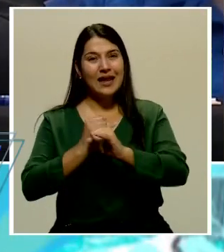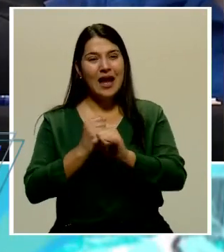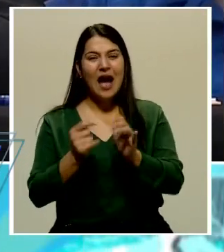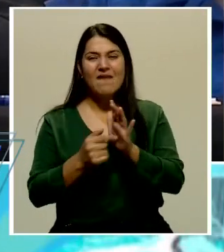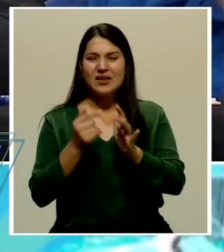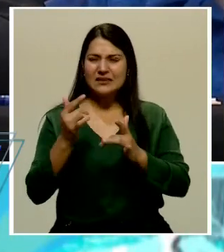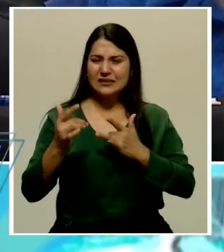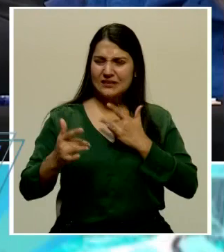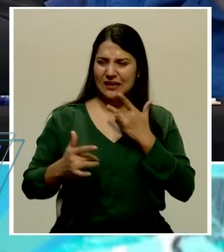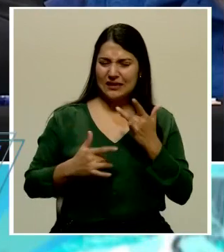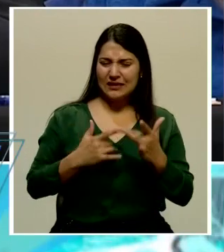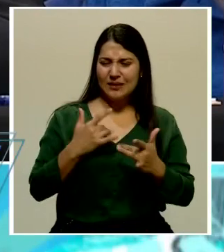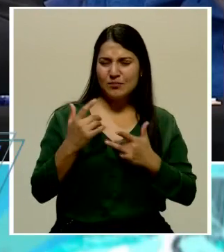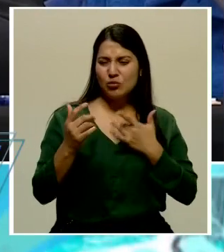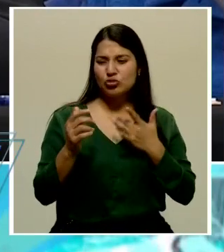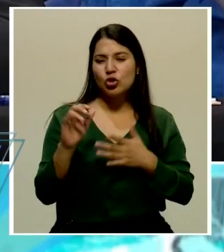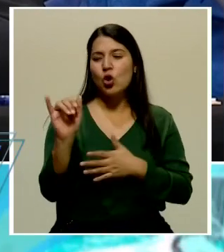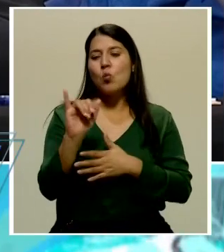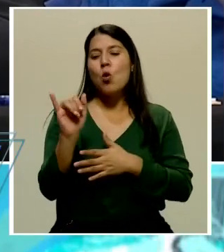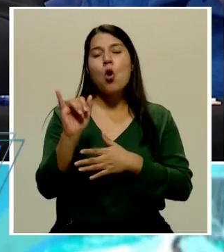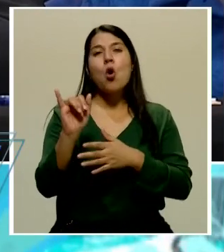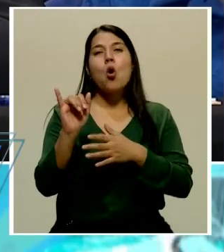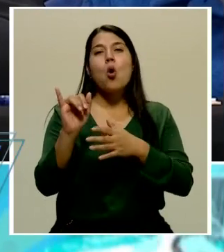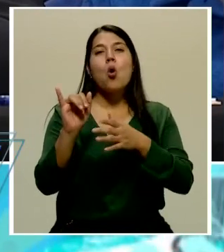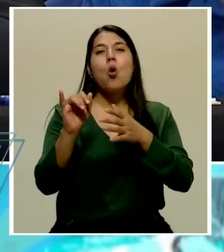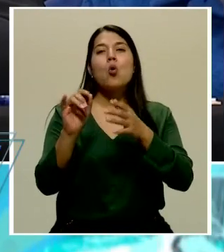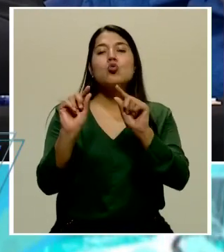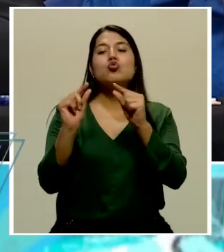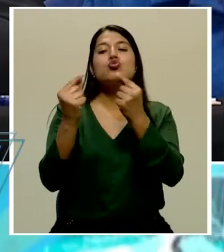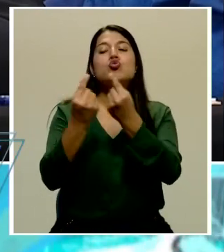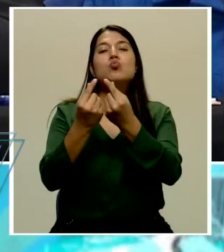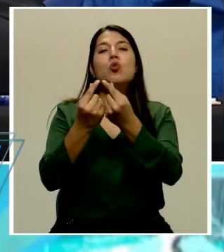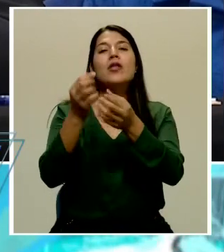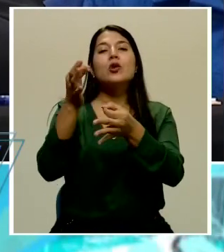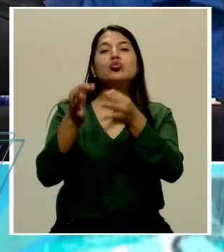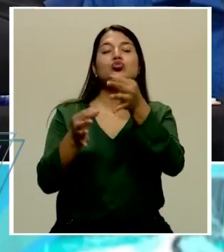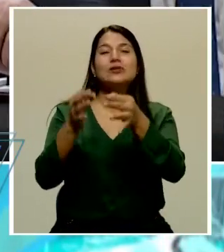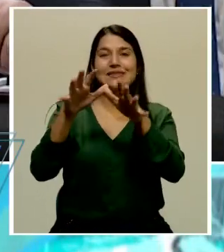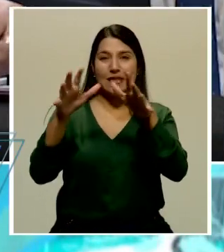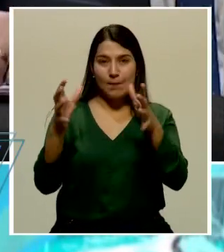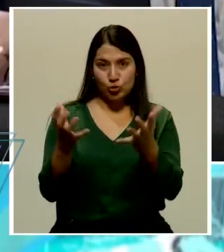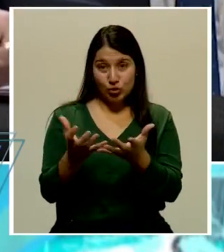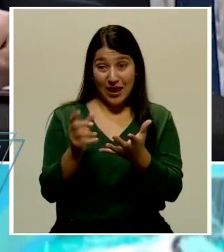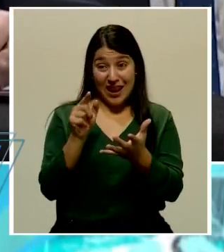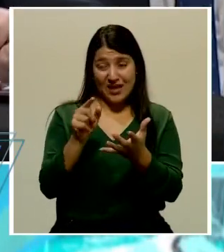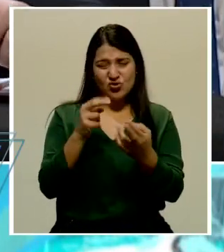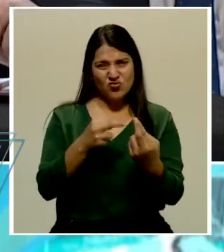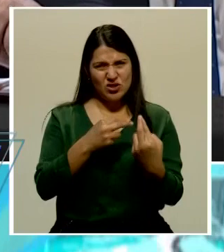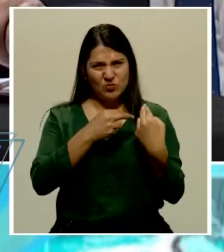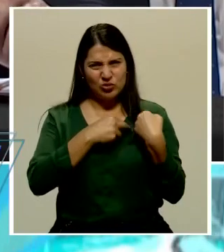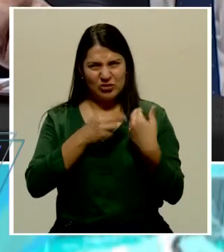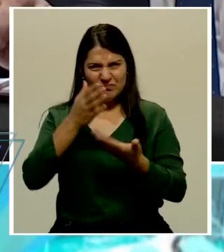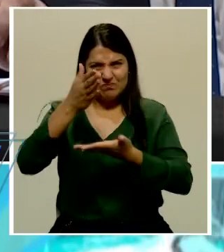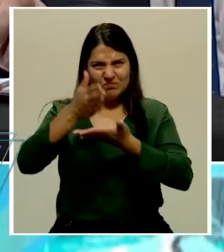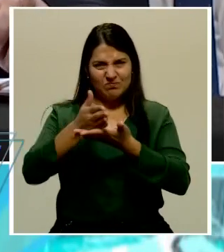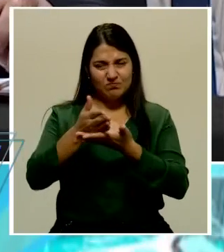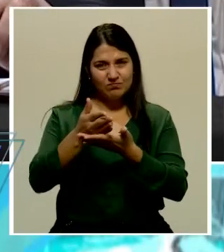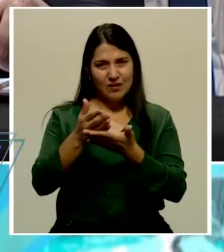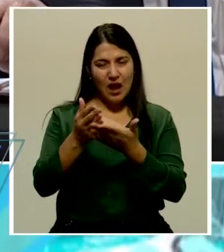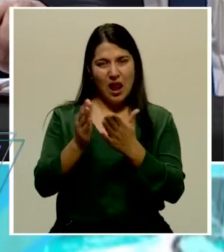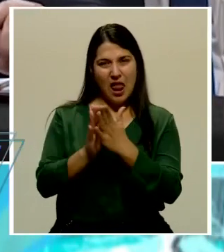de la Justicia Mundial y que le pone un freno a tanto déspota y a tanto